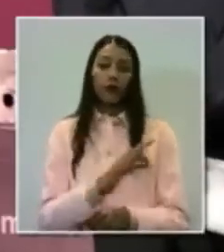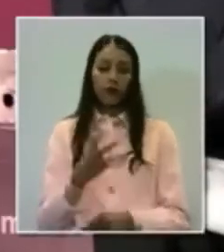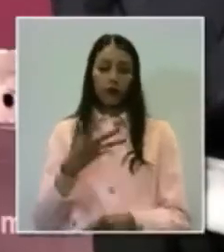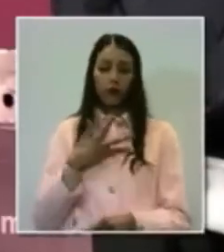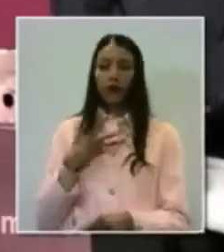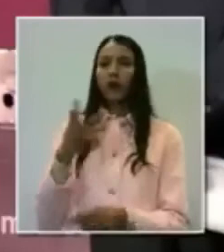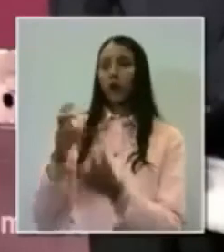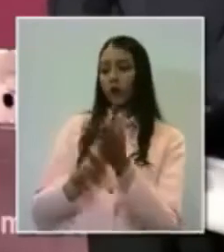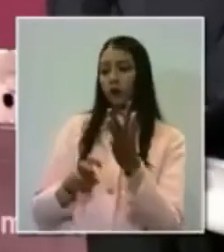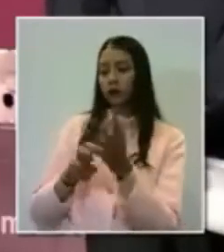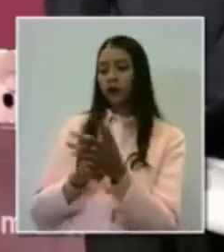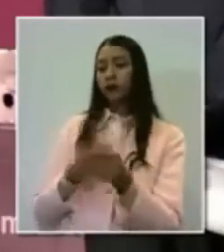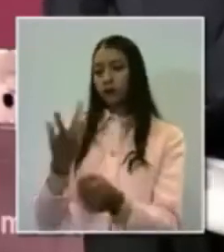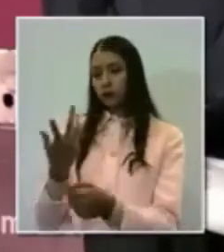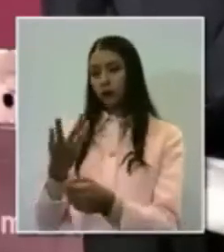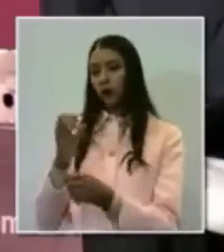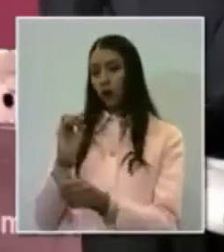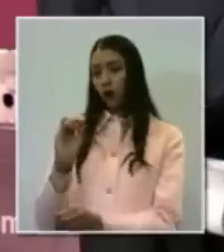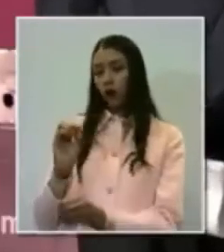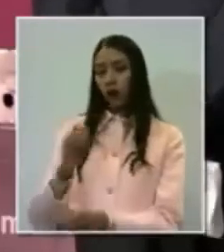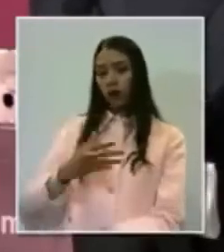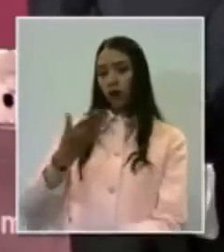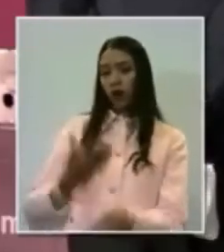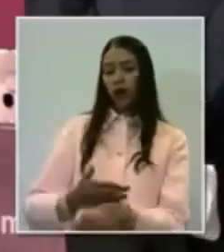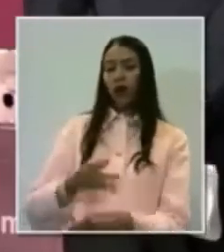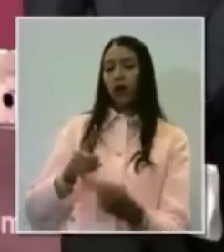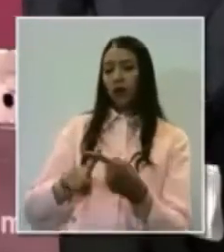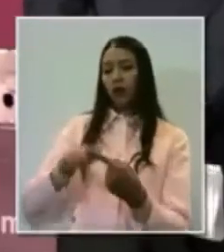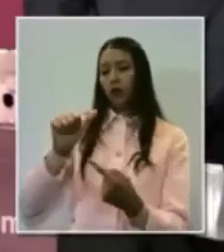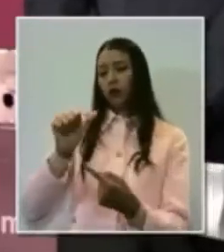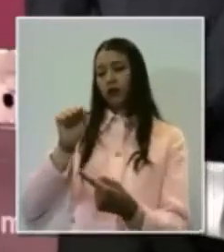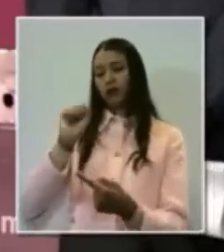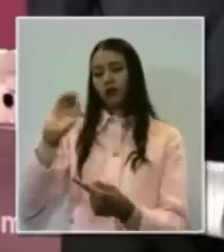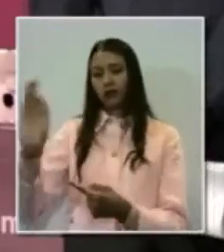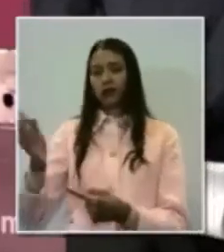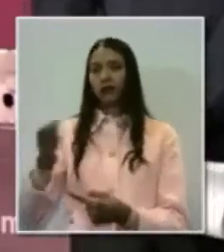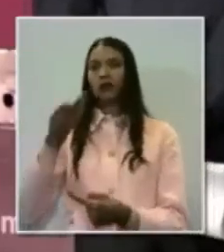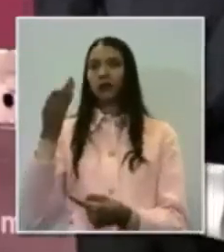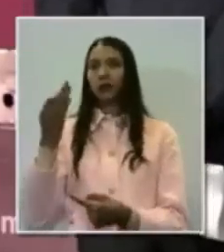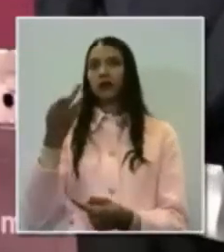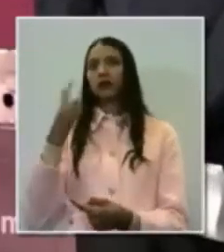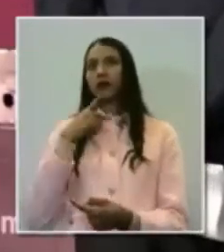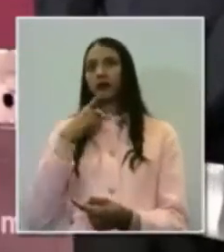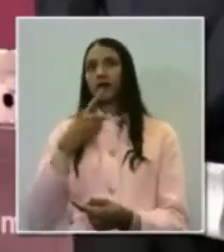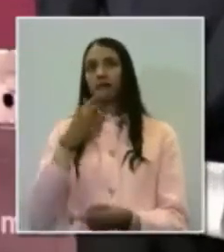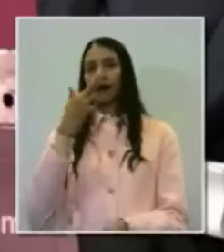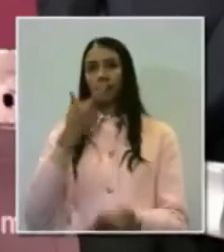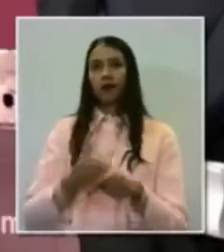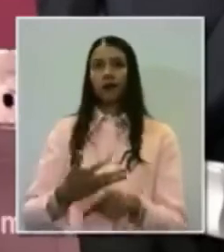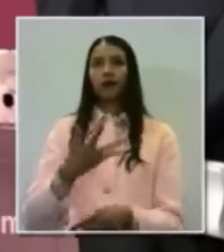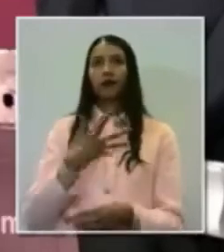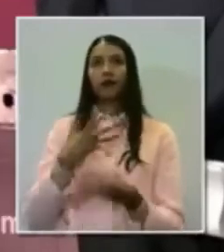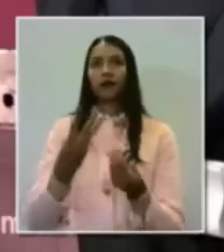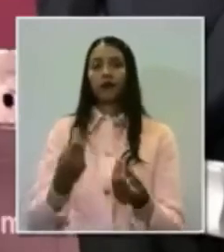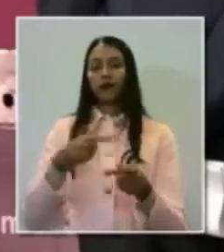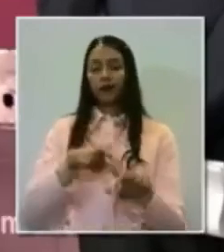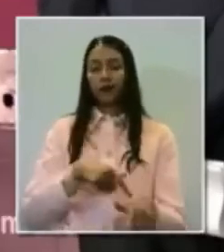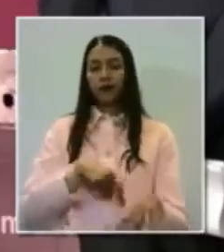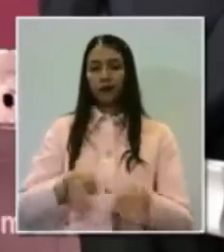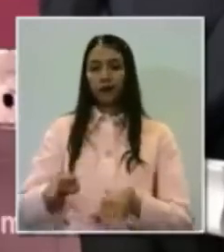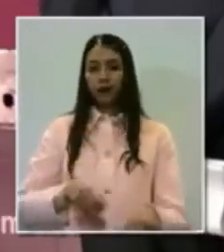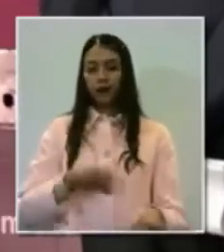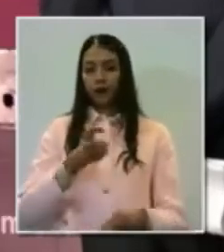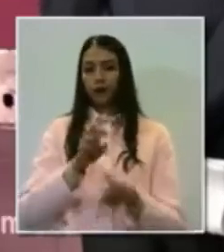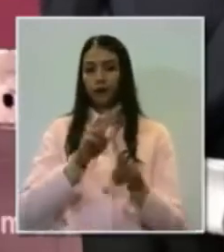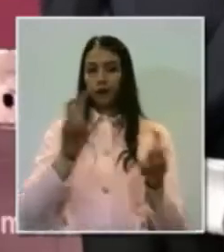a observaciones por parte de la Auditoría Superior de la Federación. Como bien lo señalamos, tenemos una gran responsabilidad y seguimos trabajando en este